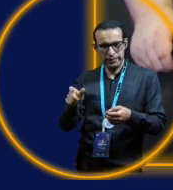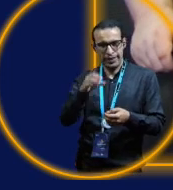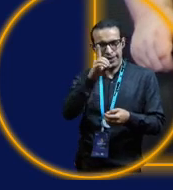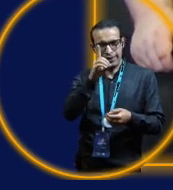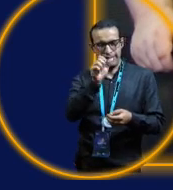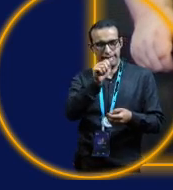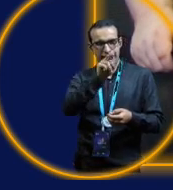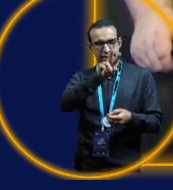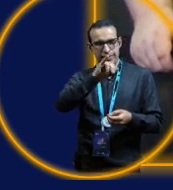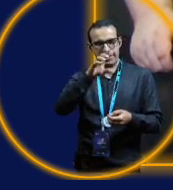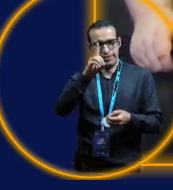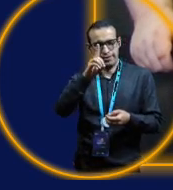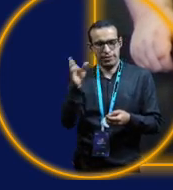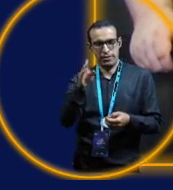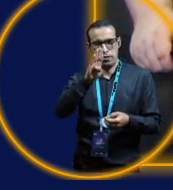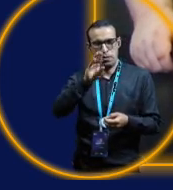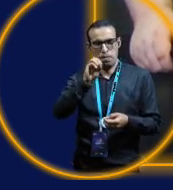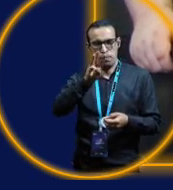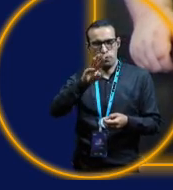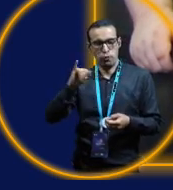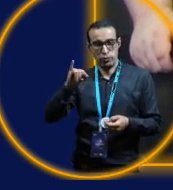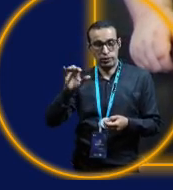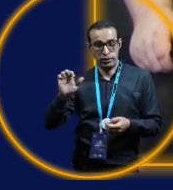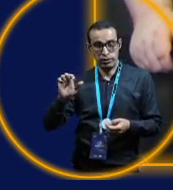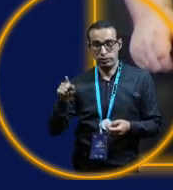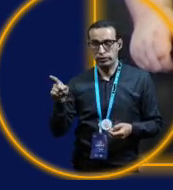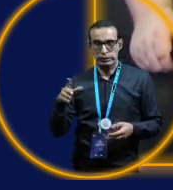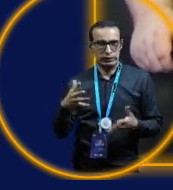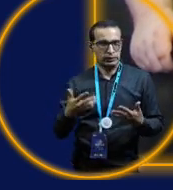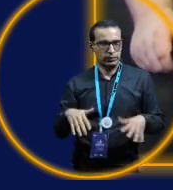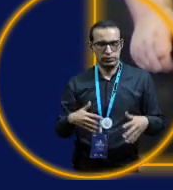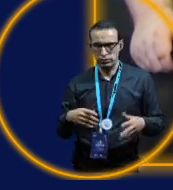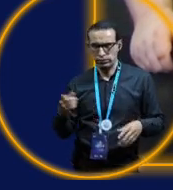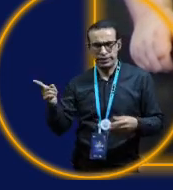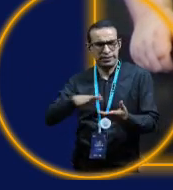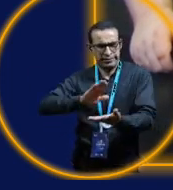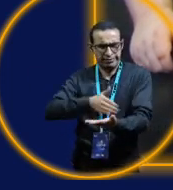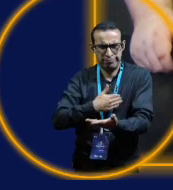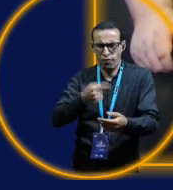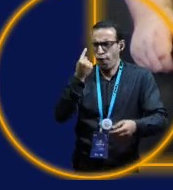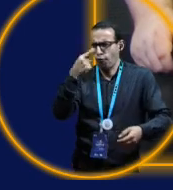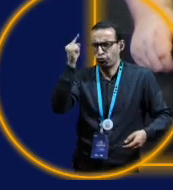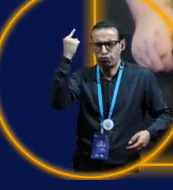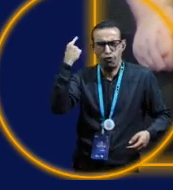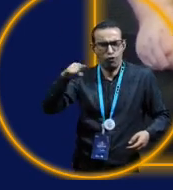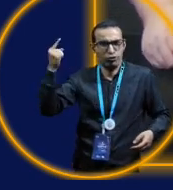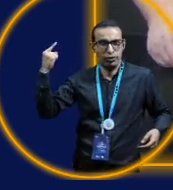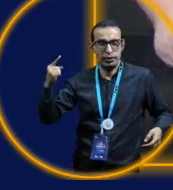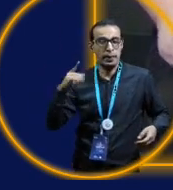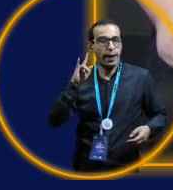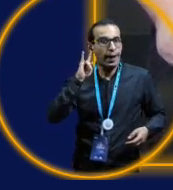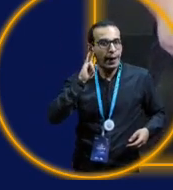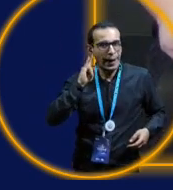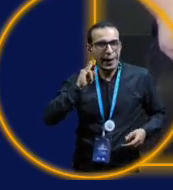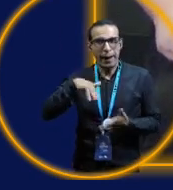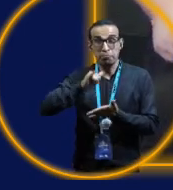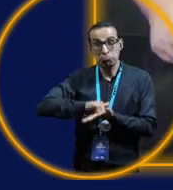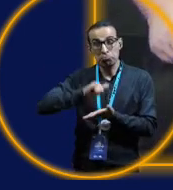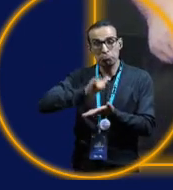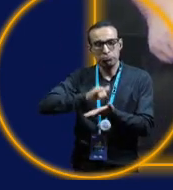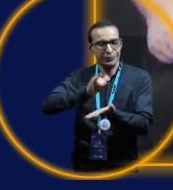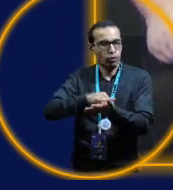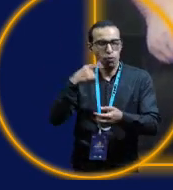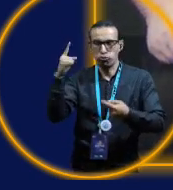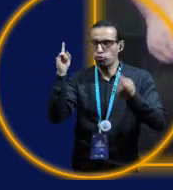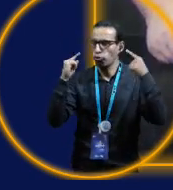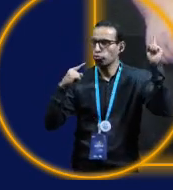icono porque cambi umum canción a canción Cada todo sonaba tan diferente y eso era como parte de